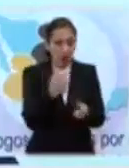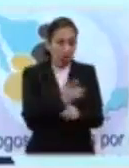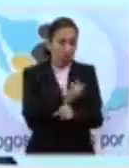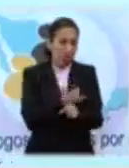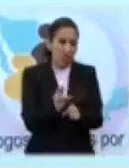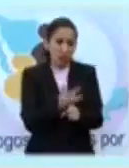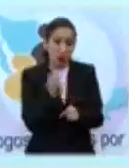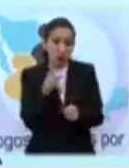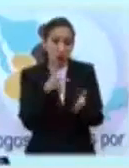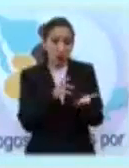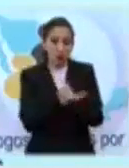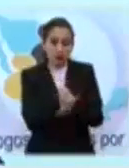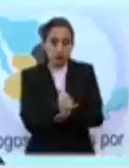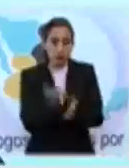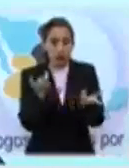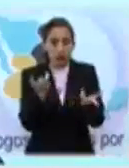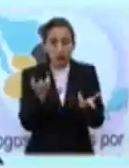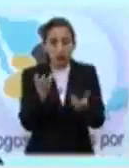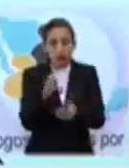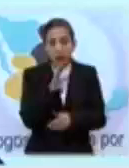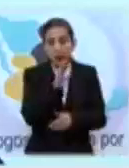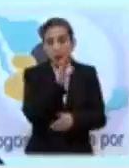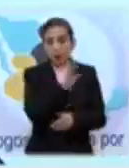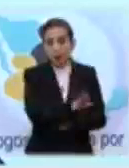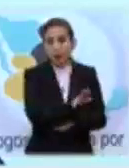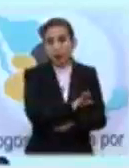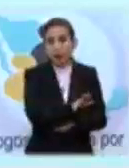las mejores decisiones. Ese es el papel de los